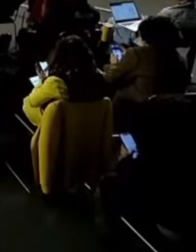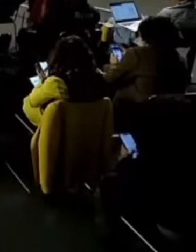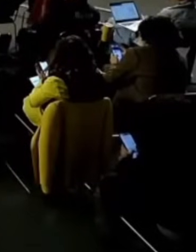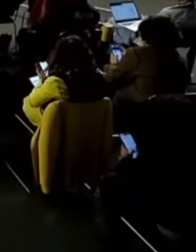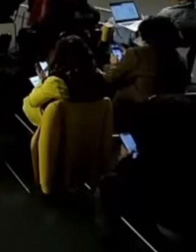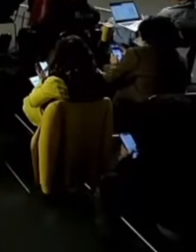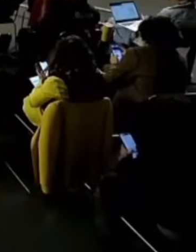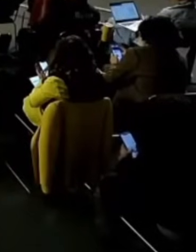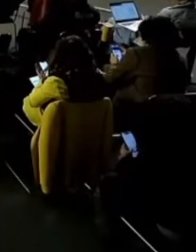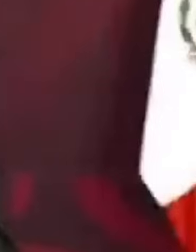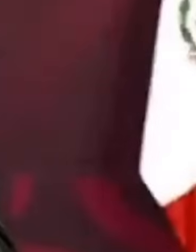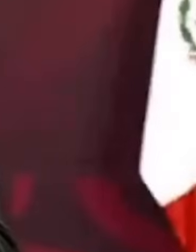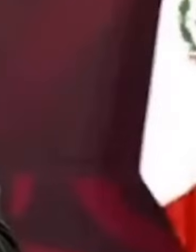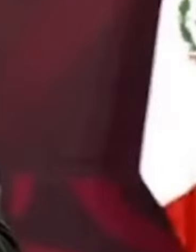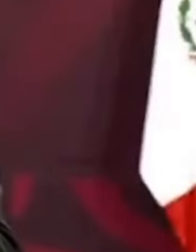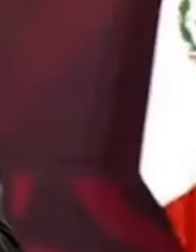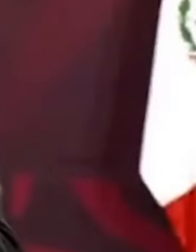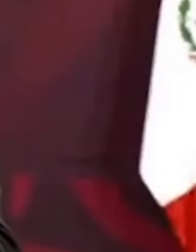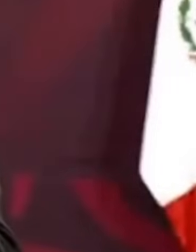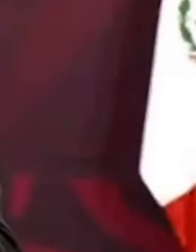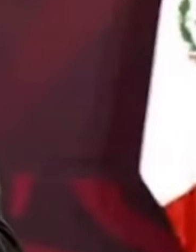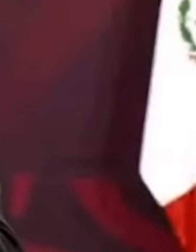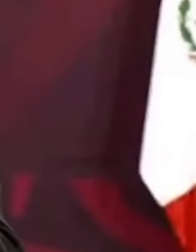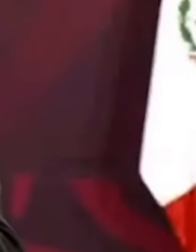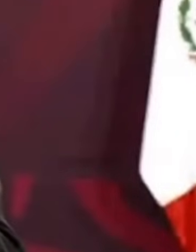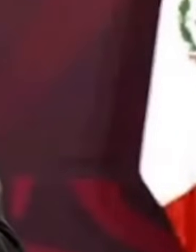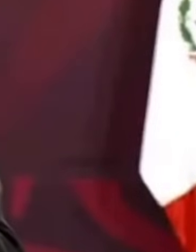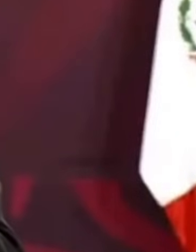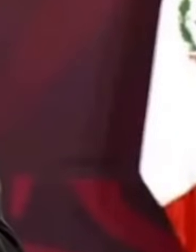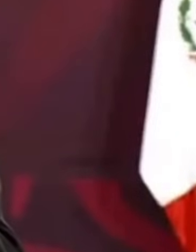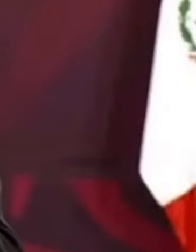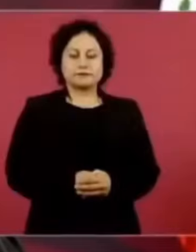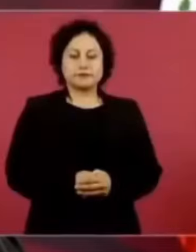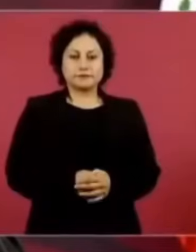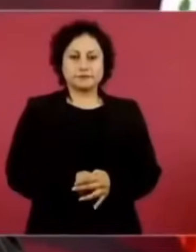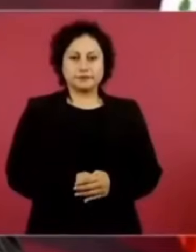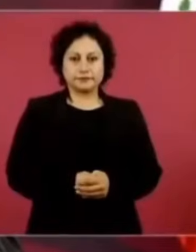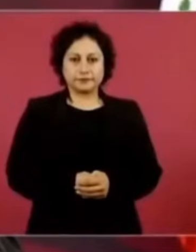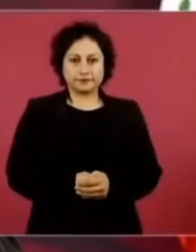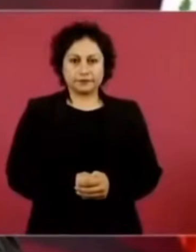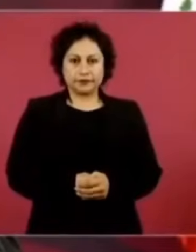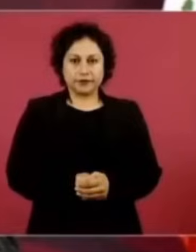abarrotar ahí los salones.